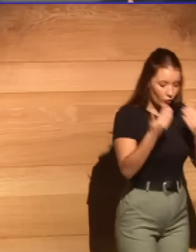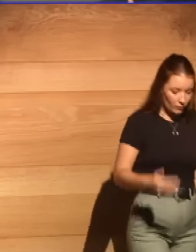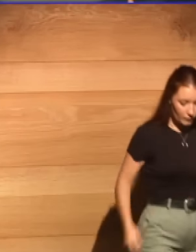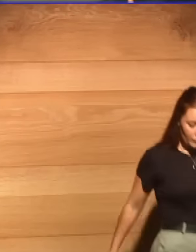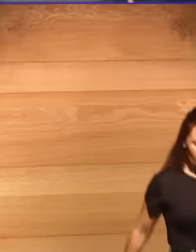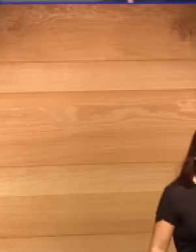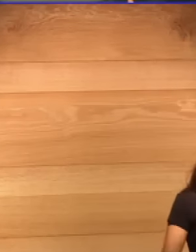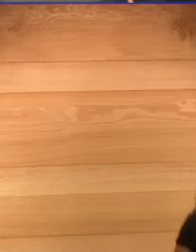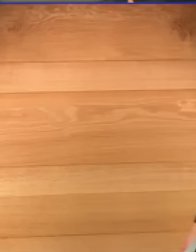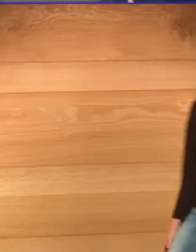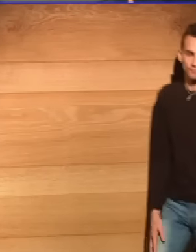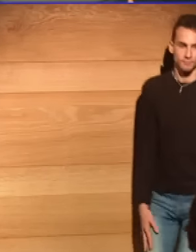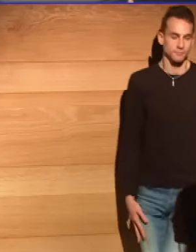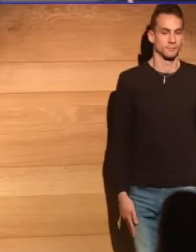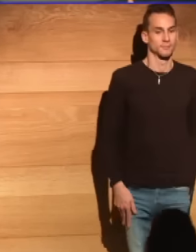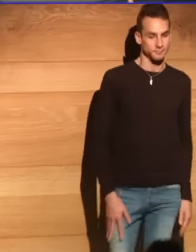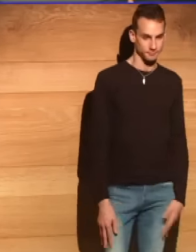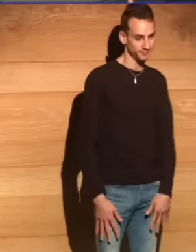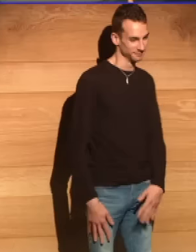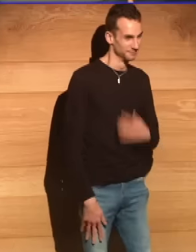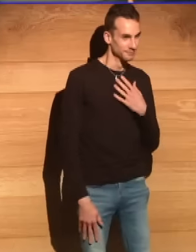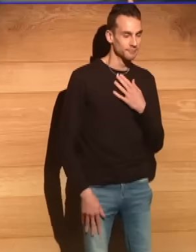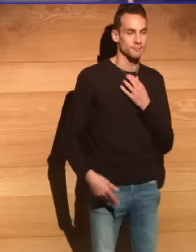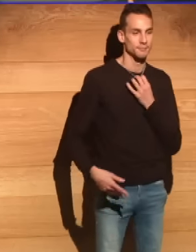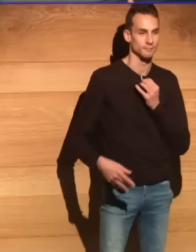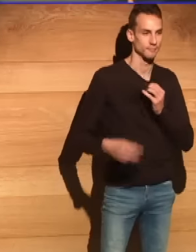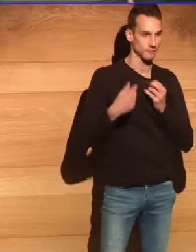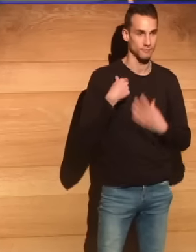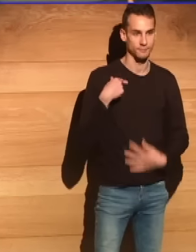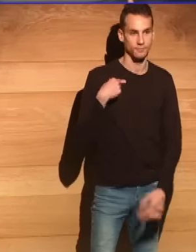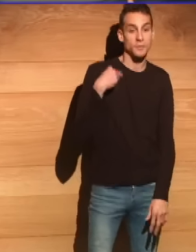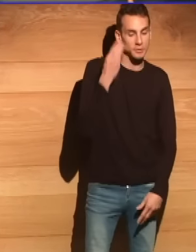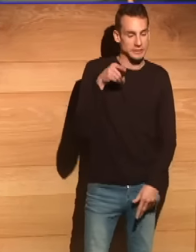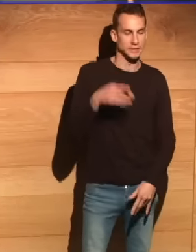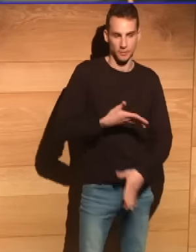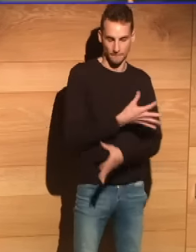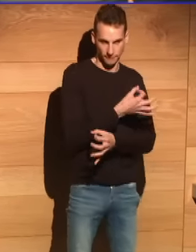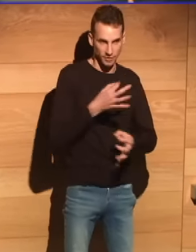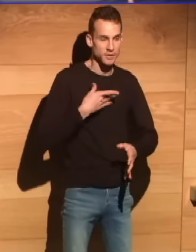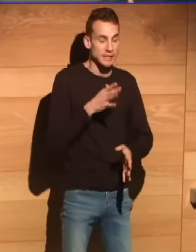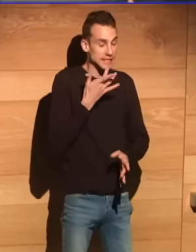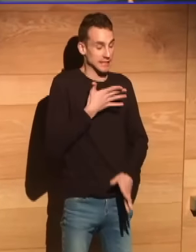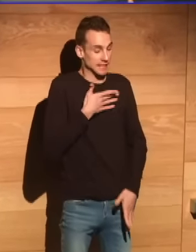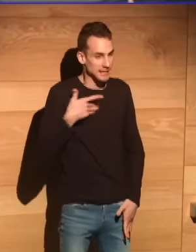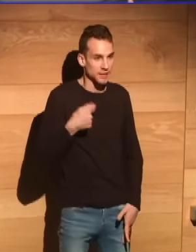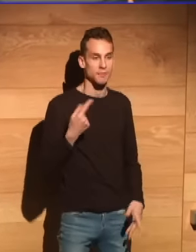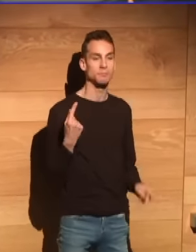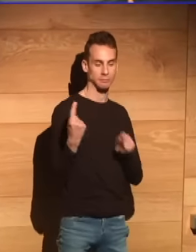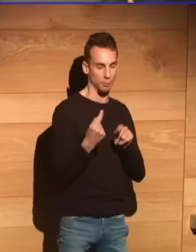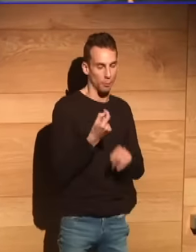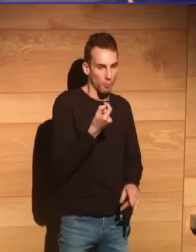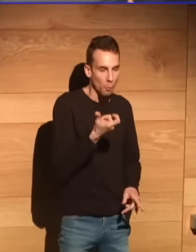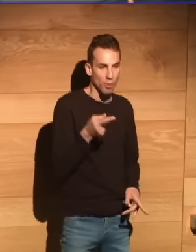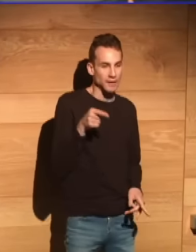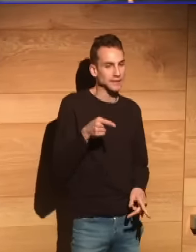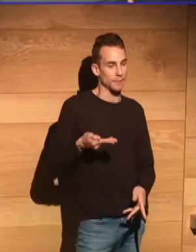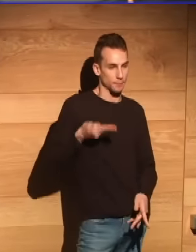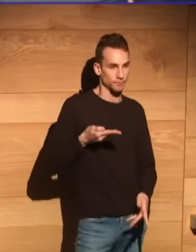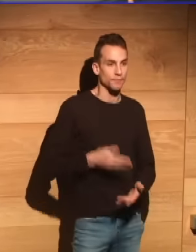creo que eso viene perfectamente, si te parece hablamos en un segundito de esa prioridad que se ha puesto en la pandemia. A